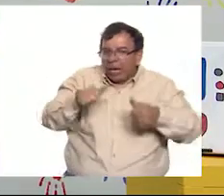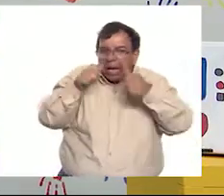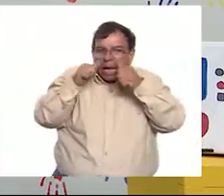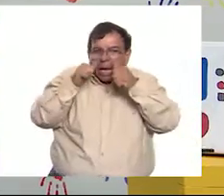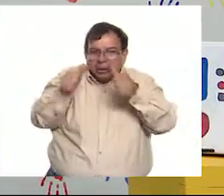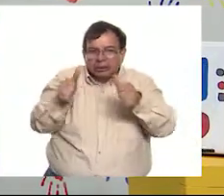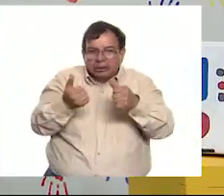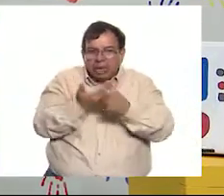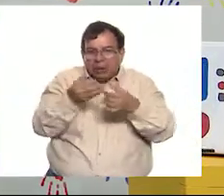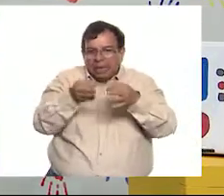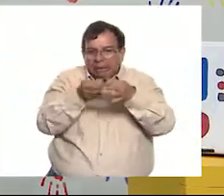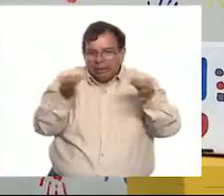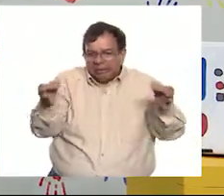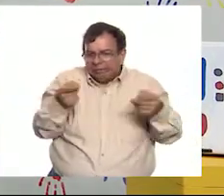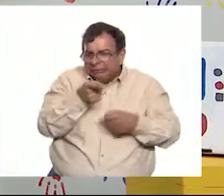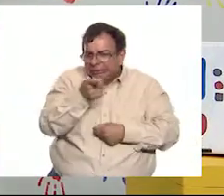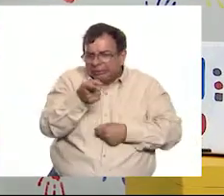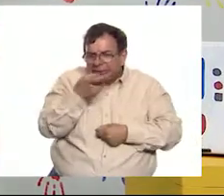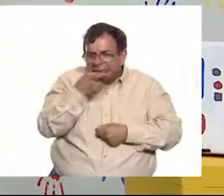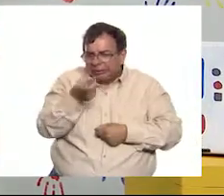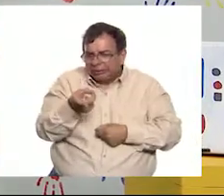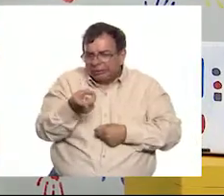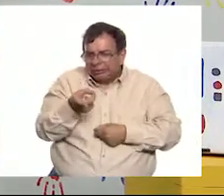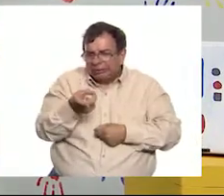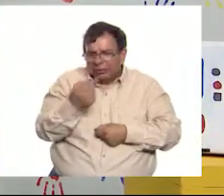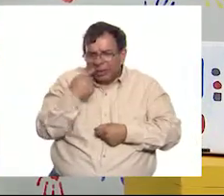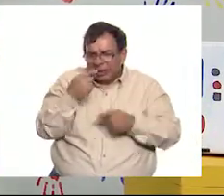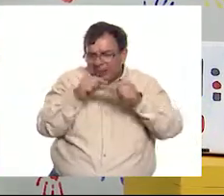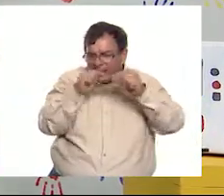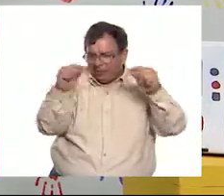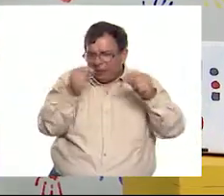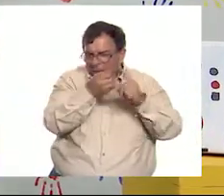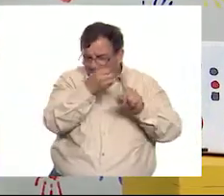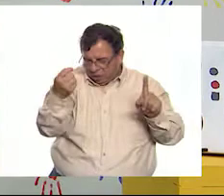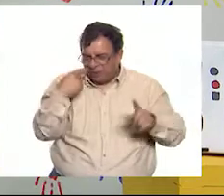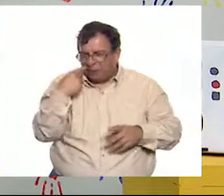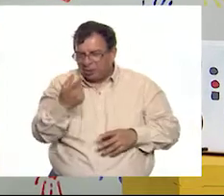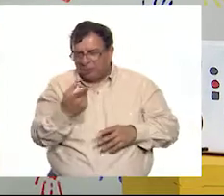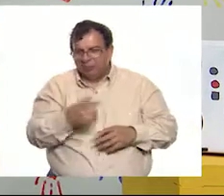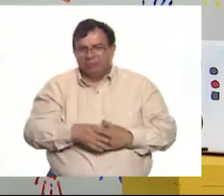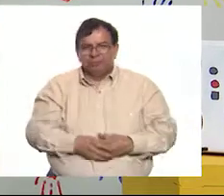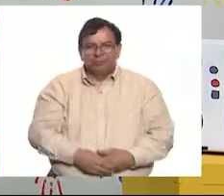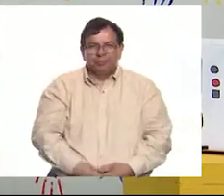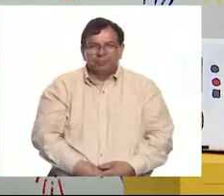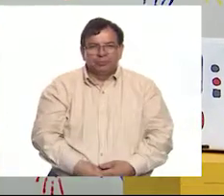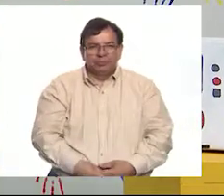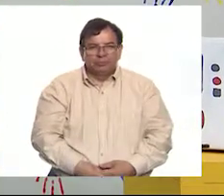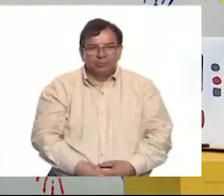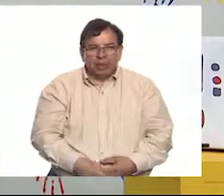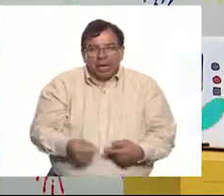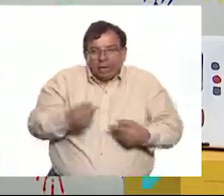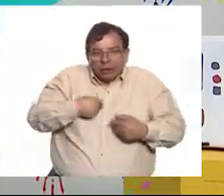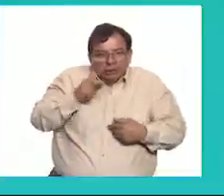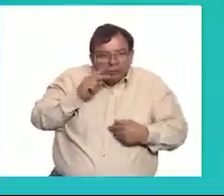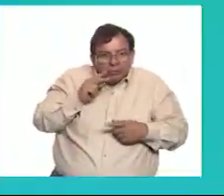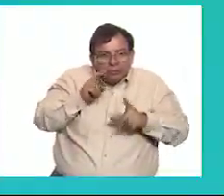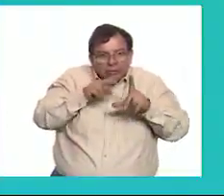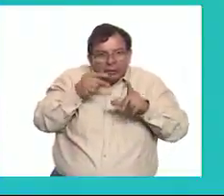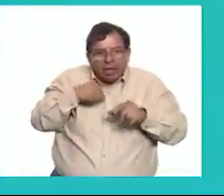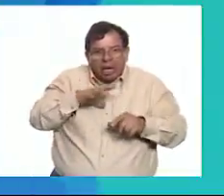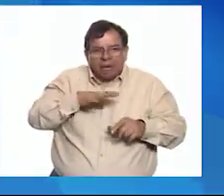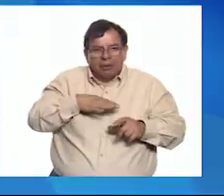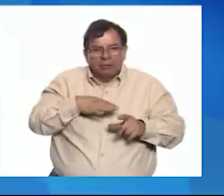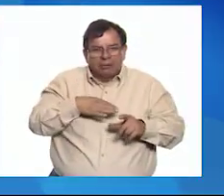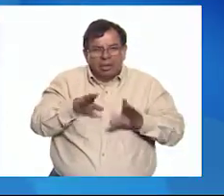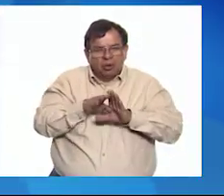las líneas que hay y que comenten si también alcanzan a ver una secuencia. A ver, también yo lo que pude ver en esa pintura es que